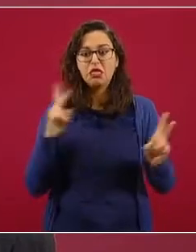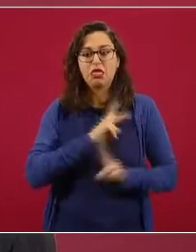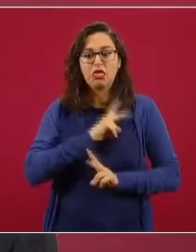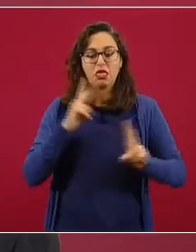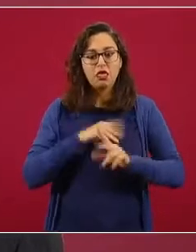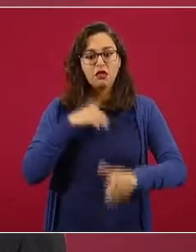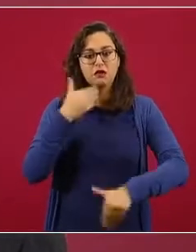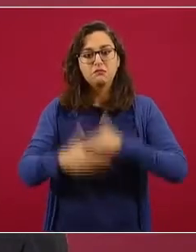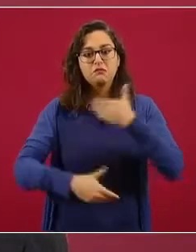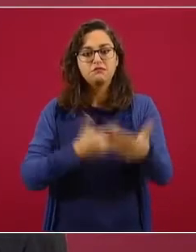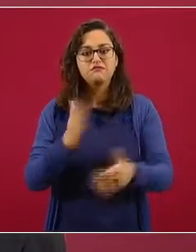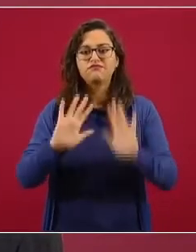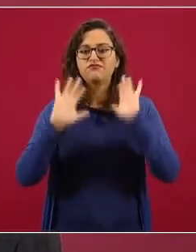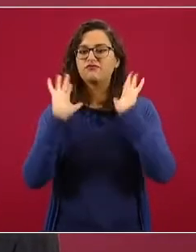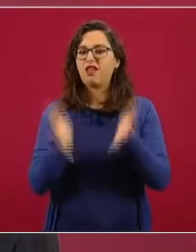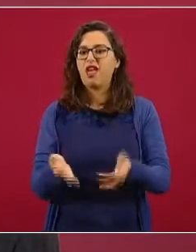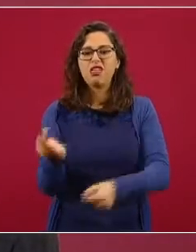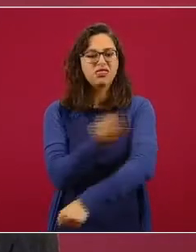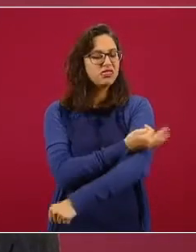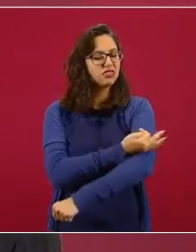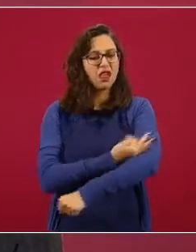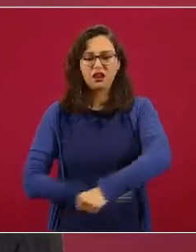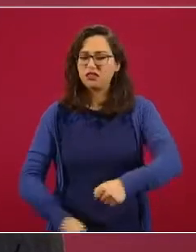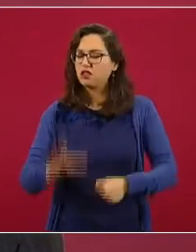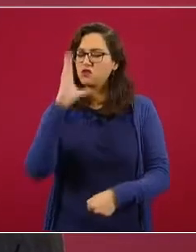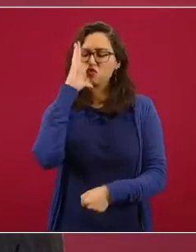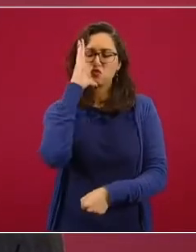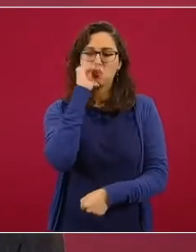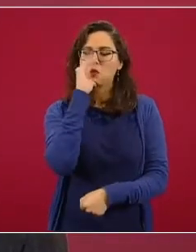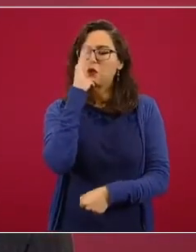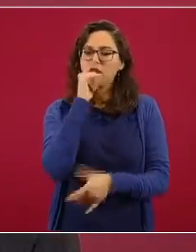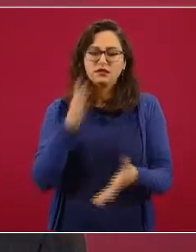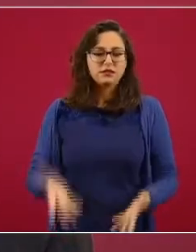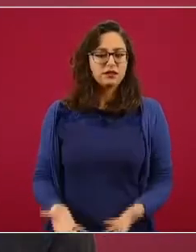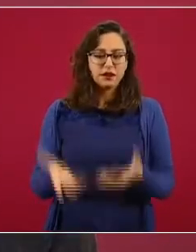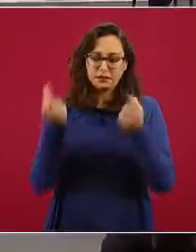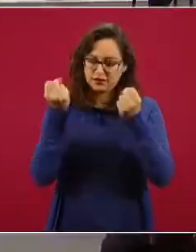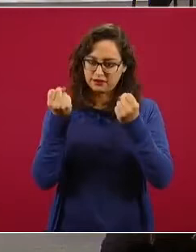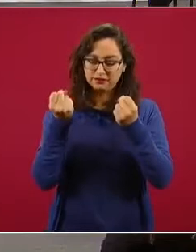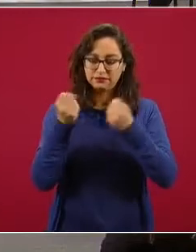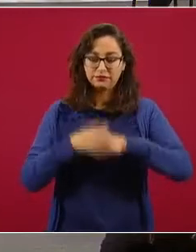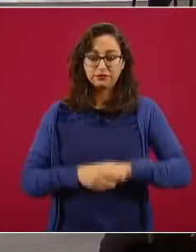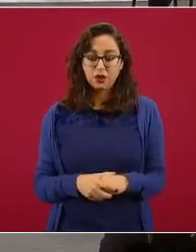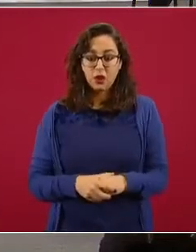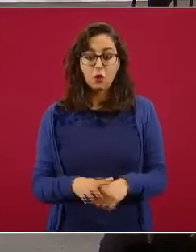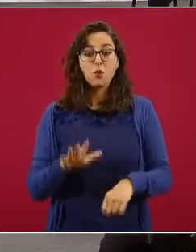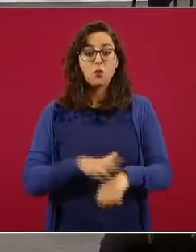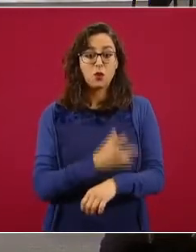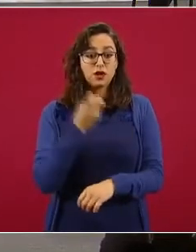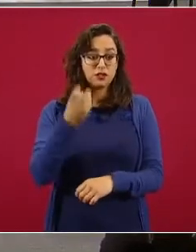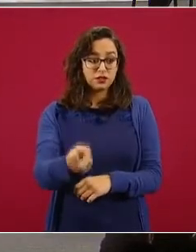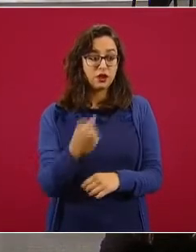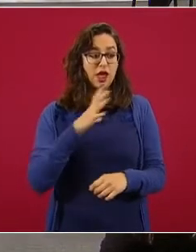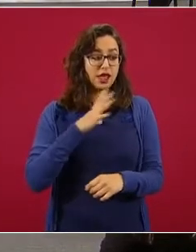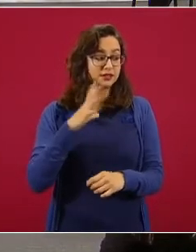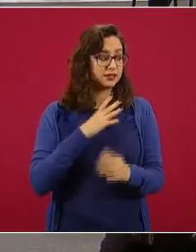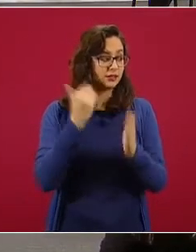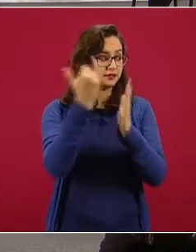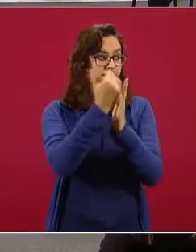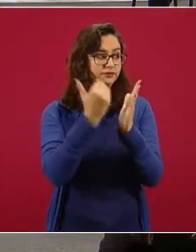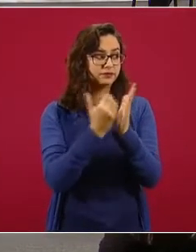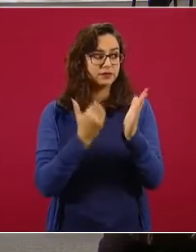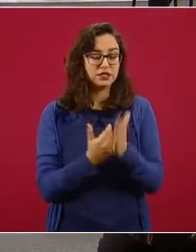en donde no se puede hacer algo porque el daño orgánico es extenso. Entonces decíamos, de esta guía nos